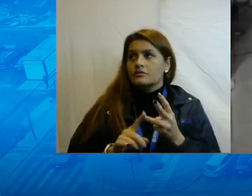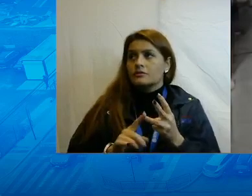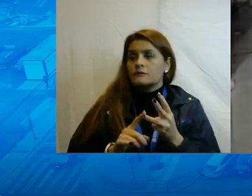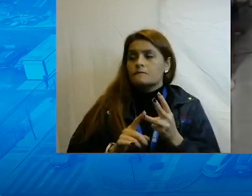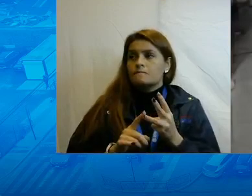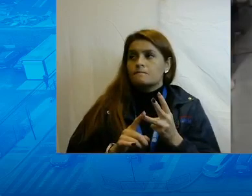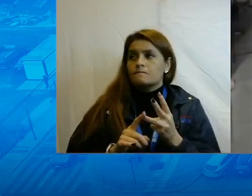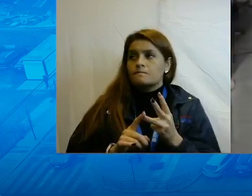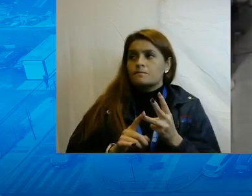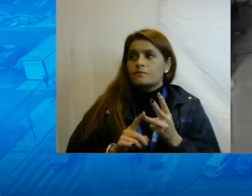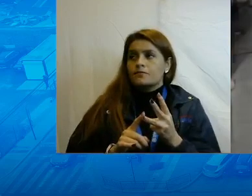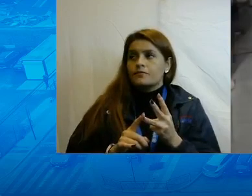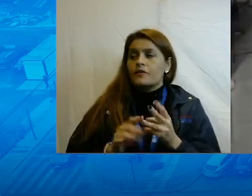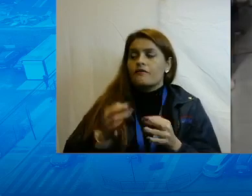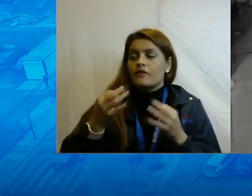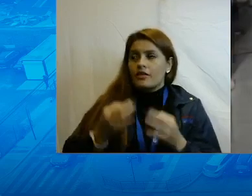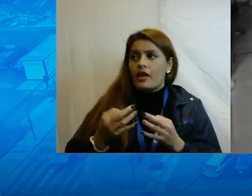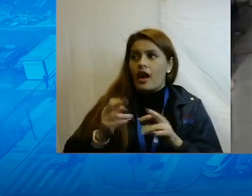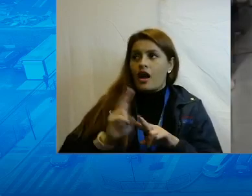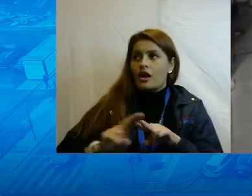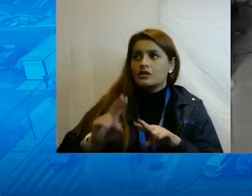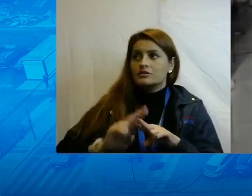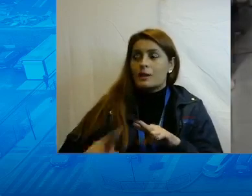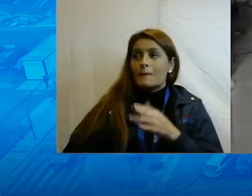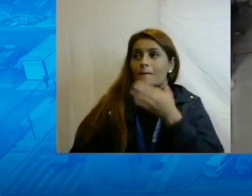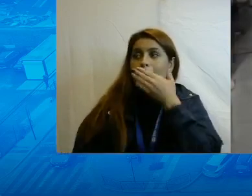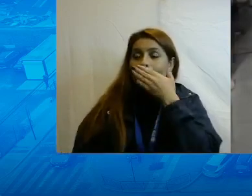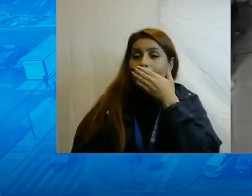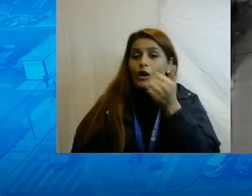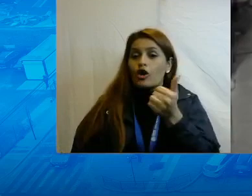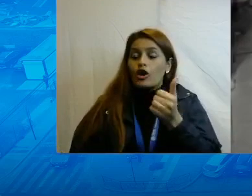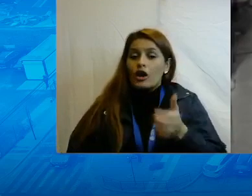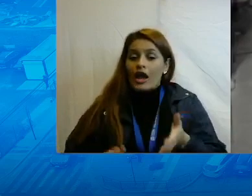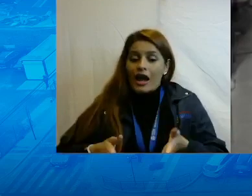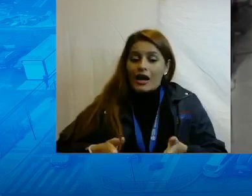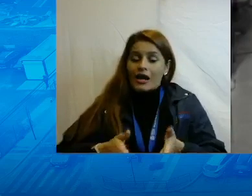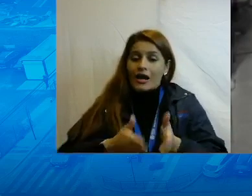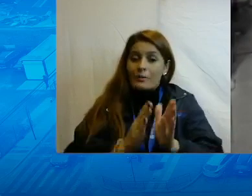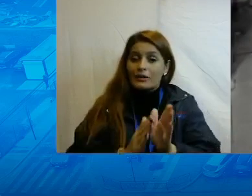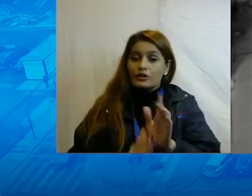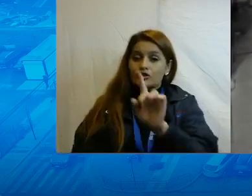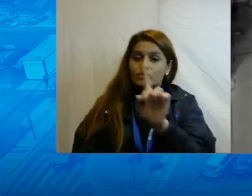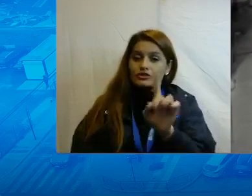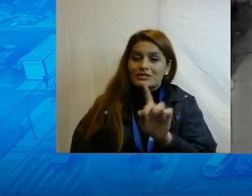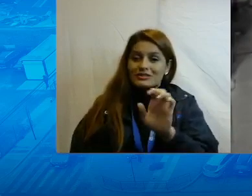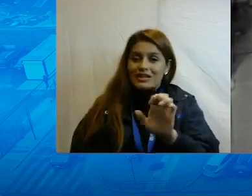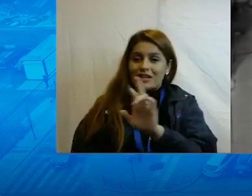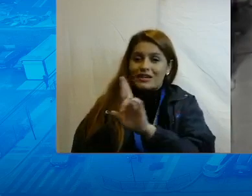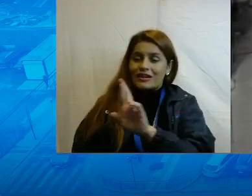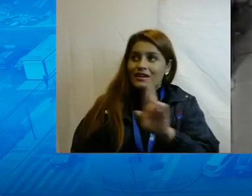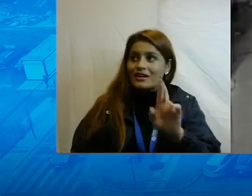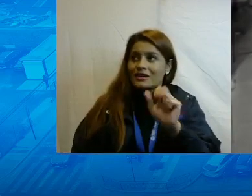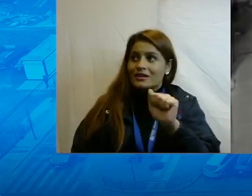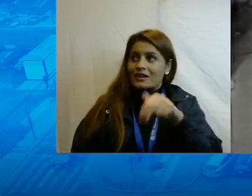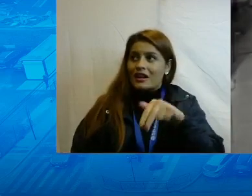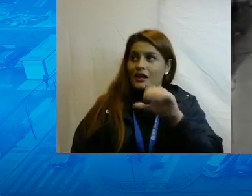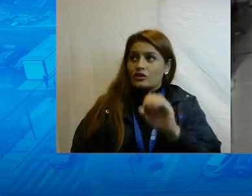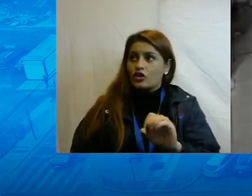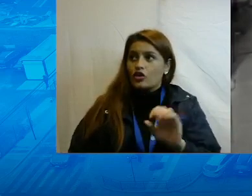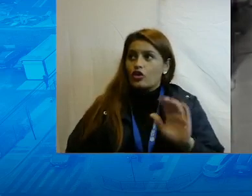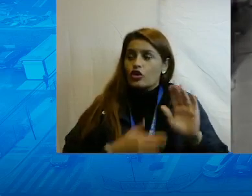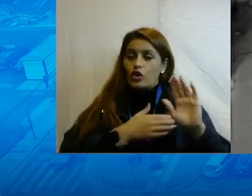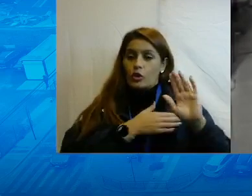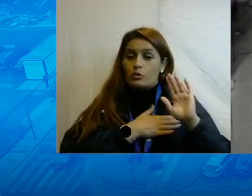alcaldesa, efectivamente estamos haciendo una mejora del paseo serrano Fernando Pérez. Es un compromiso que se asumió con la